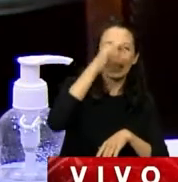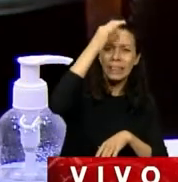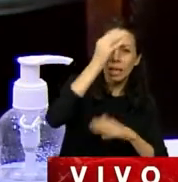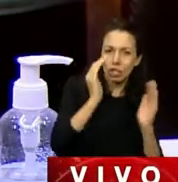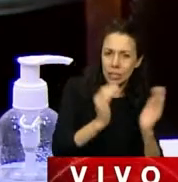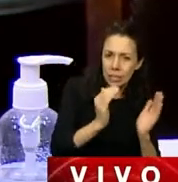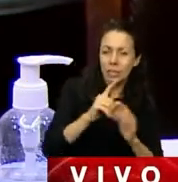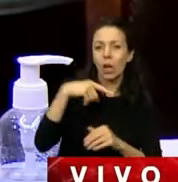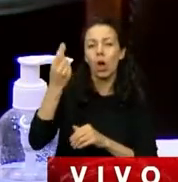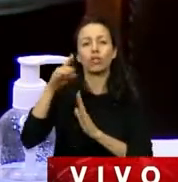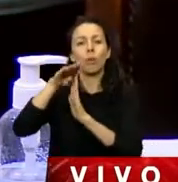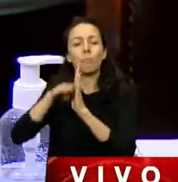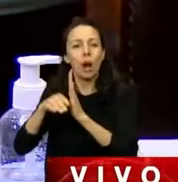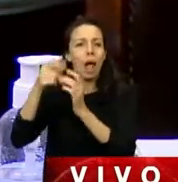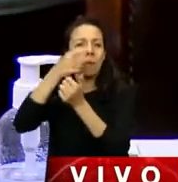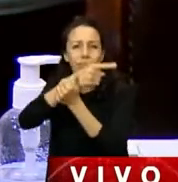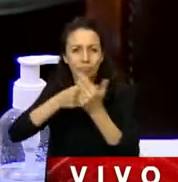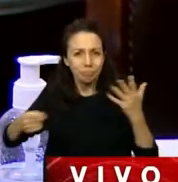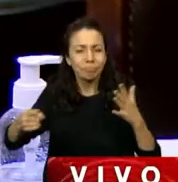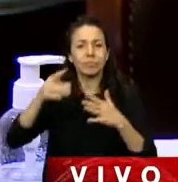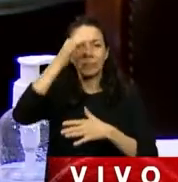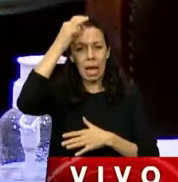de escenas en sintonía. Todo ello